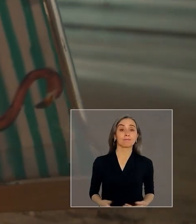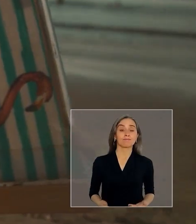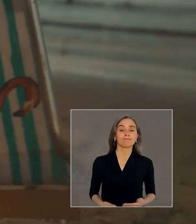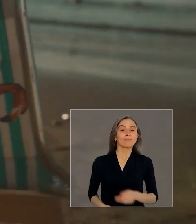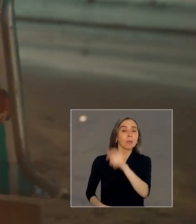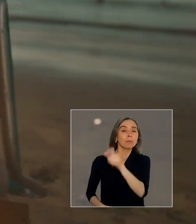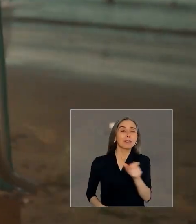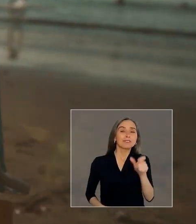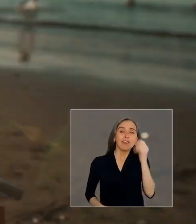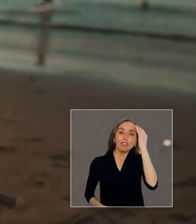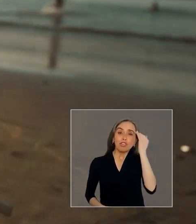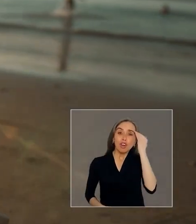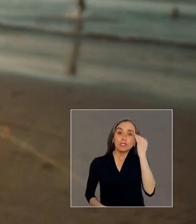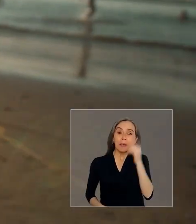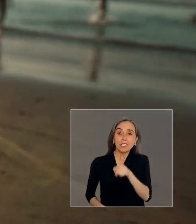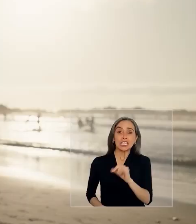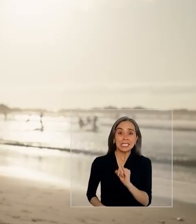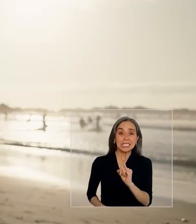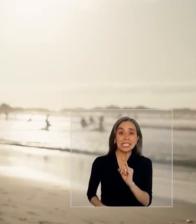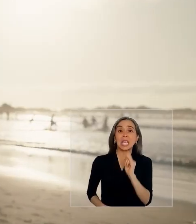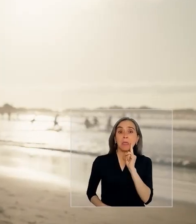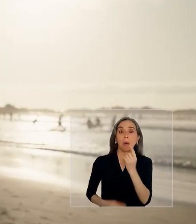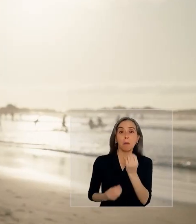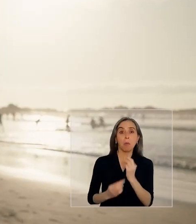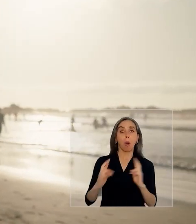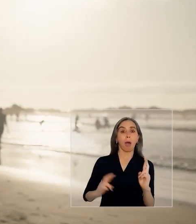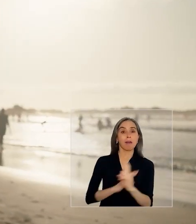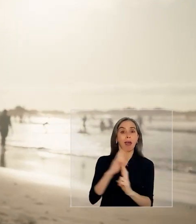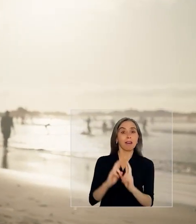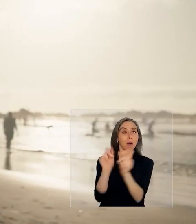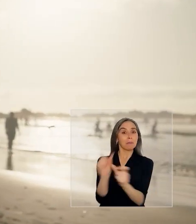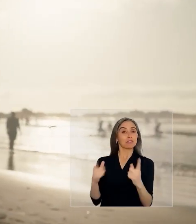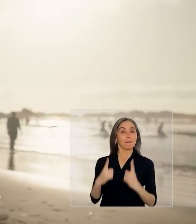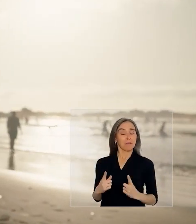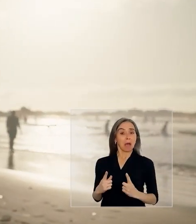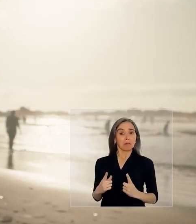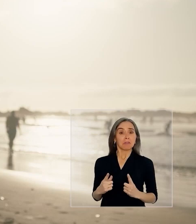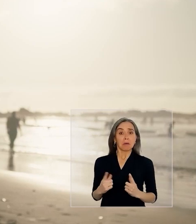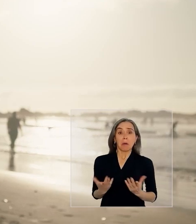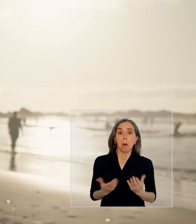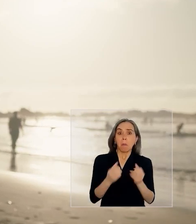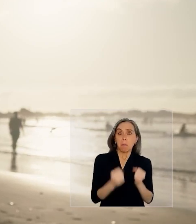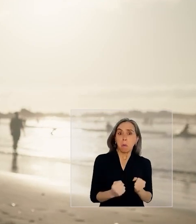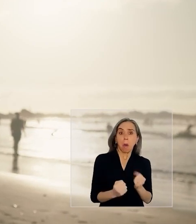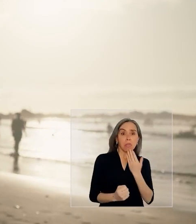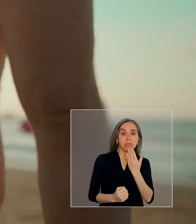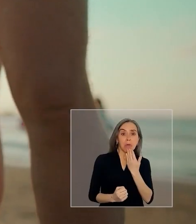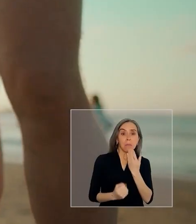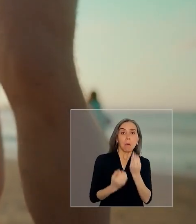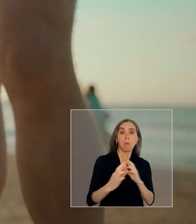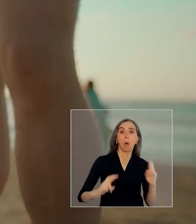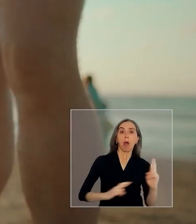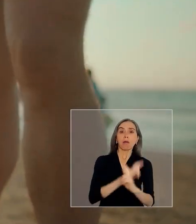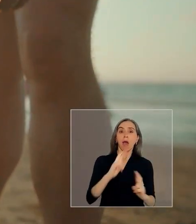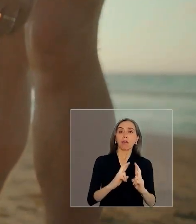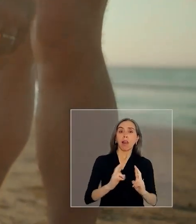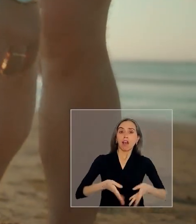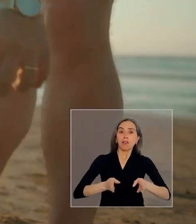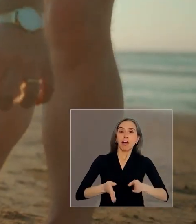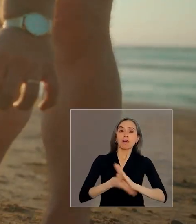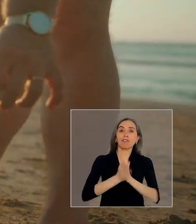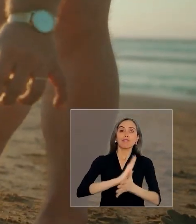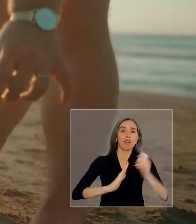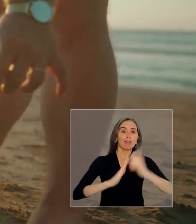Lo que no saben es que si tienen una buena convivencia social en sus vacaciones, pueden tener una buena convivencia vial todo el año.